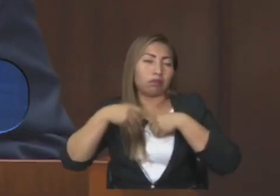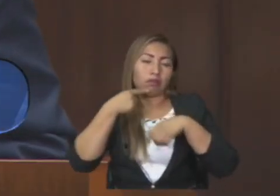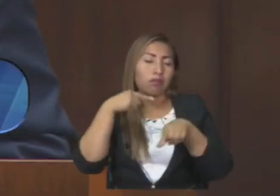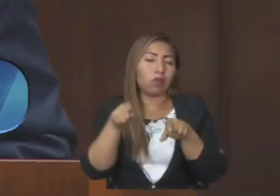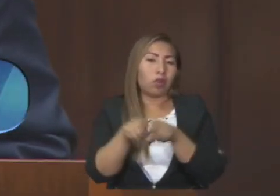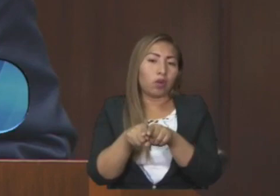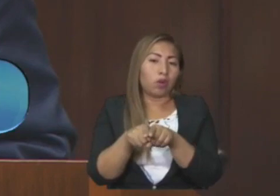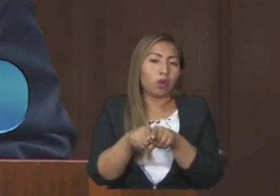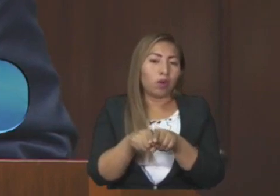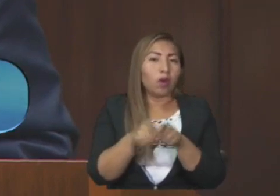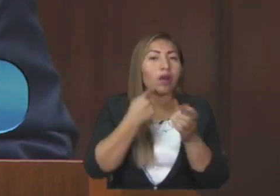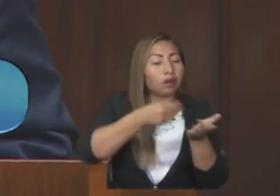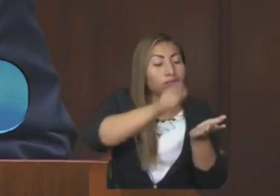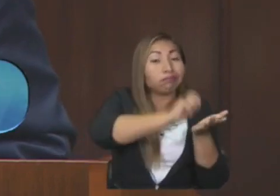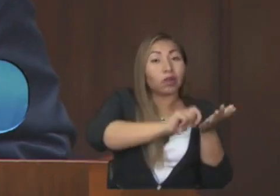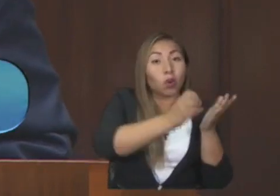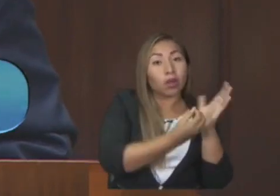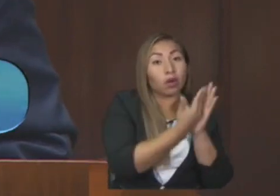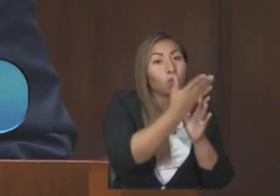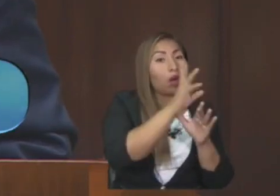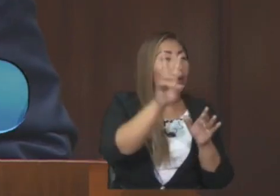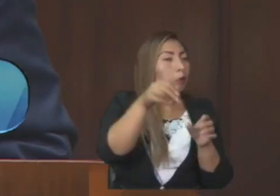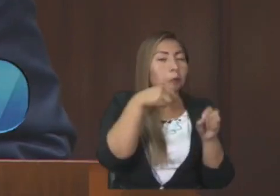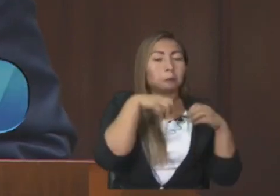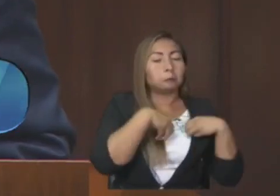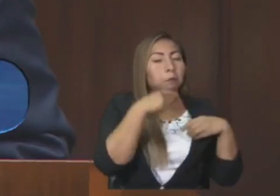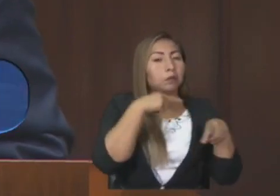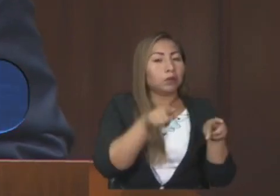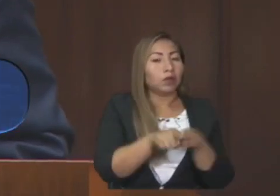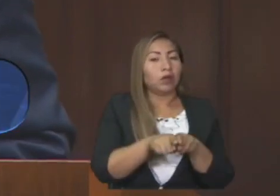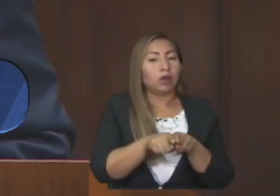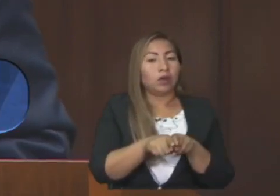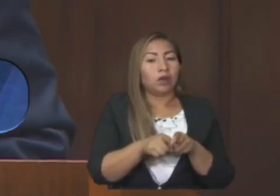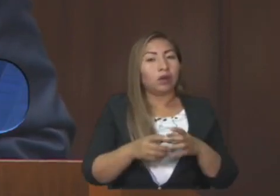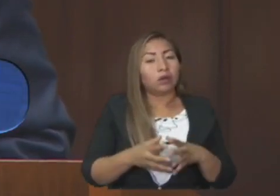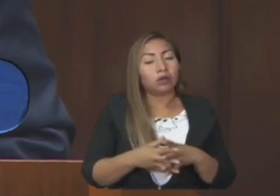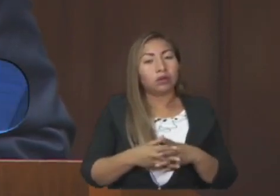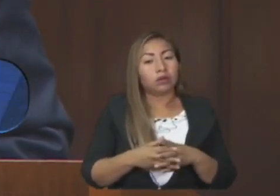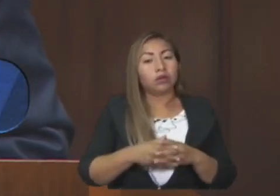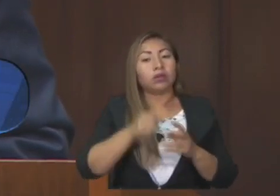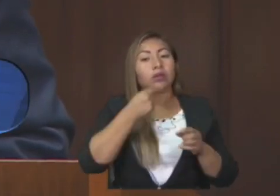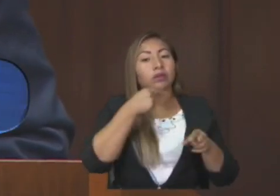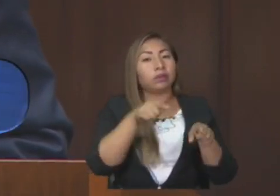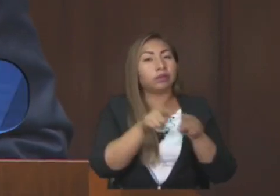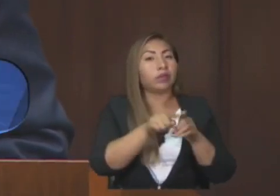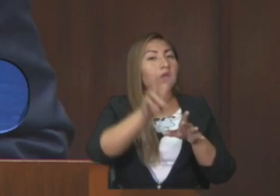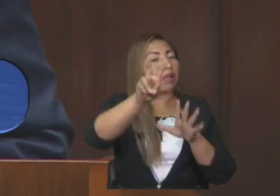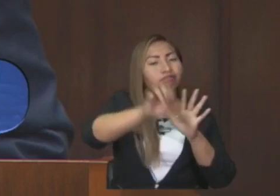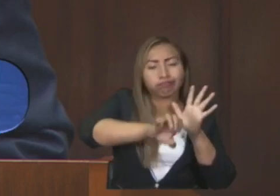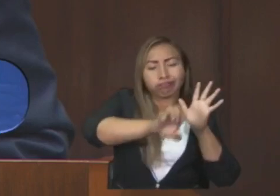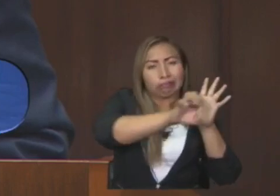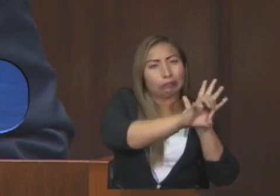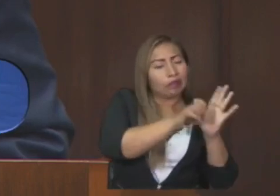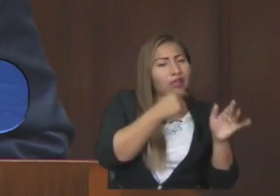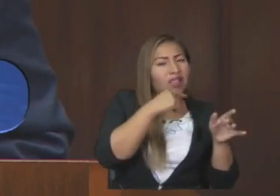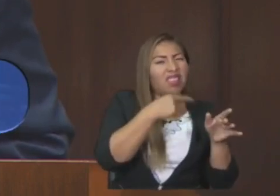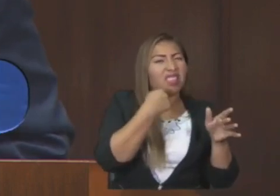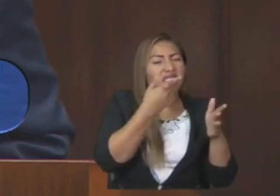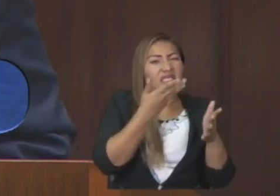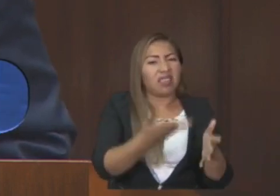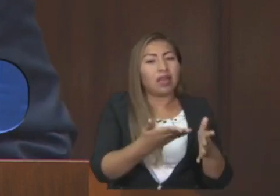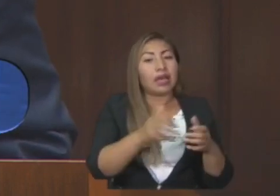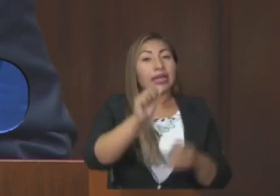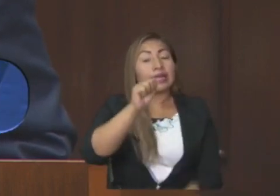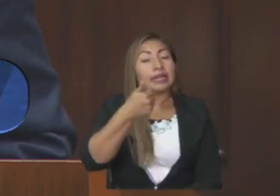En consecuencia, y a fin de dar cumplimiento con el fallo que declaró inconstitucional la ley, el